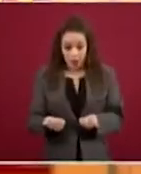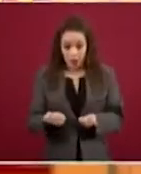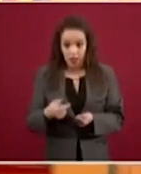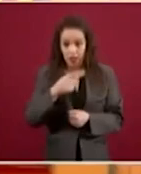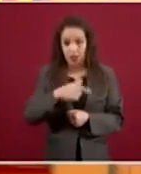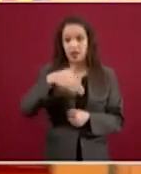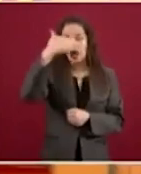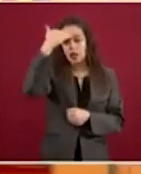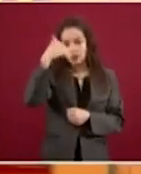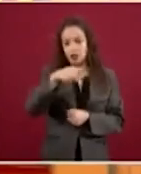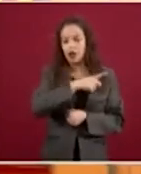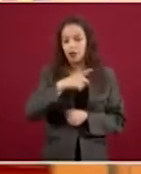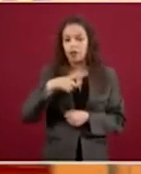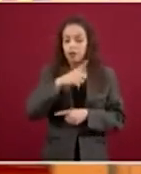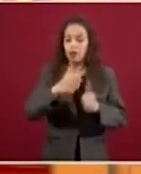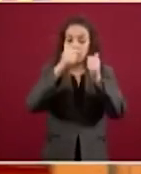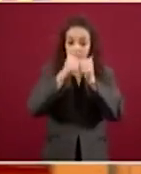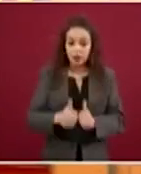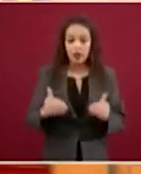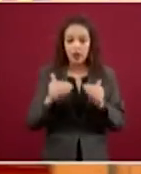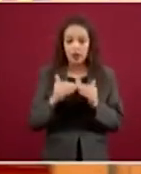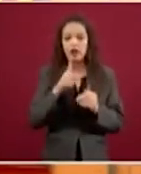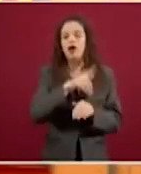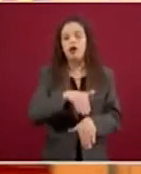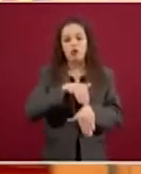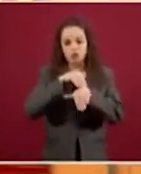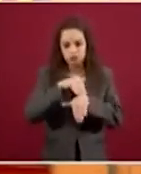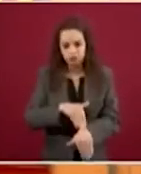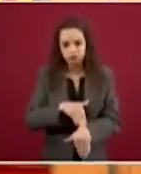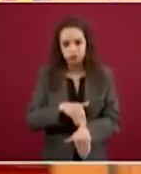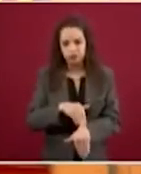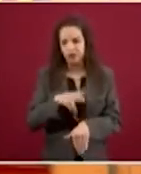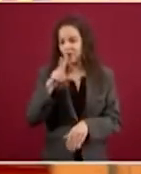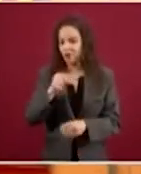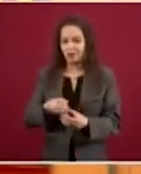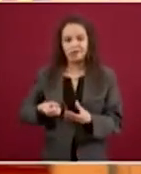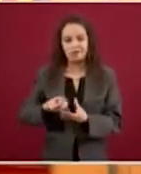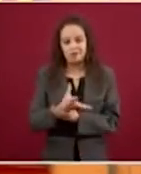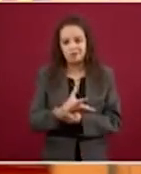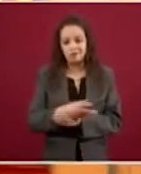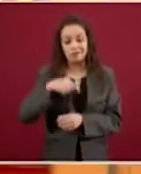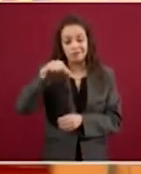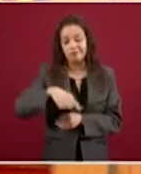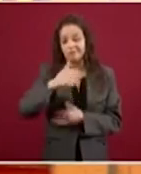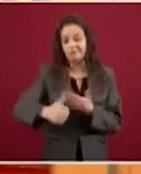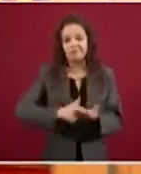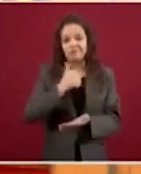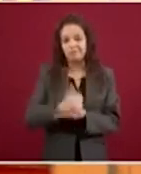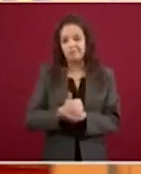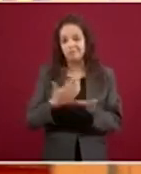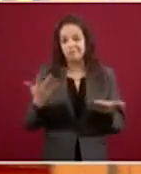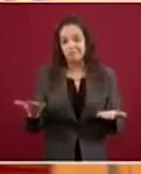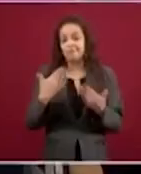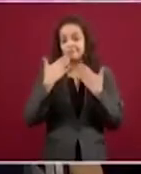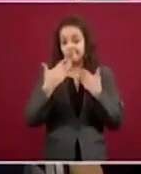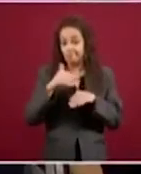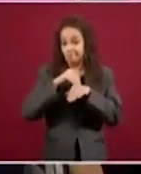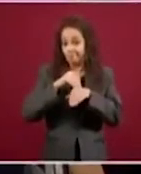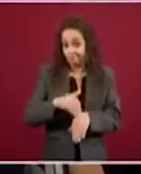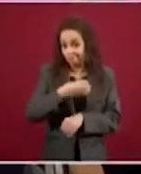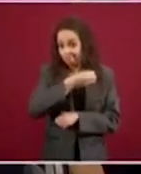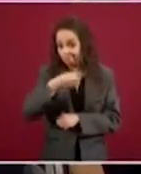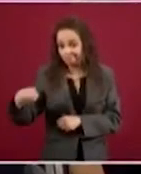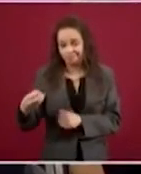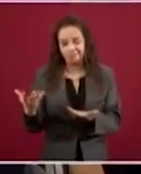lo tienen saben que si no hay que salir de casa no salen cosa que ustedes saben que aquí en la ciudad pues no hacemos como que del todo muchos casos a veces